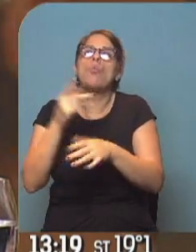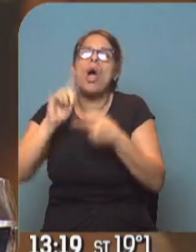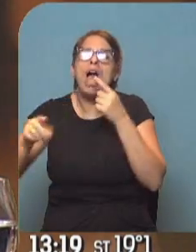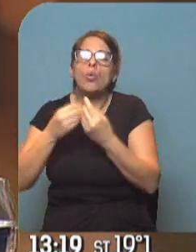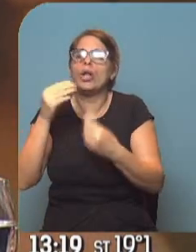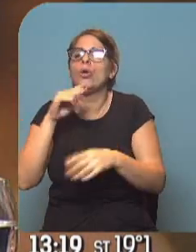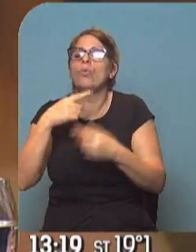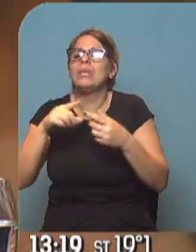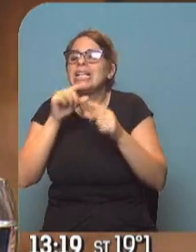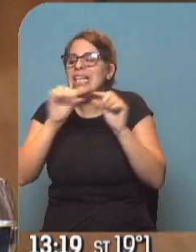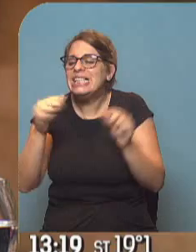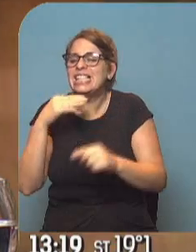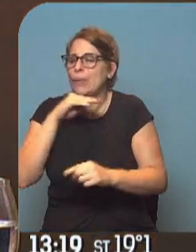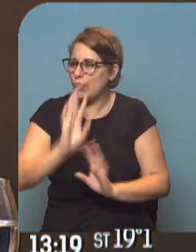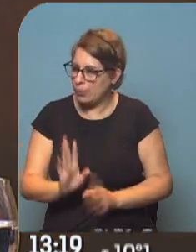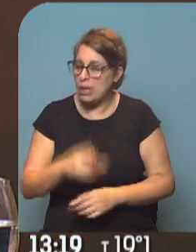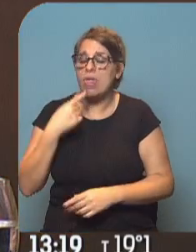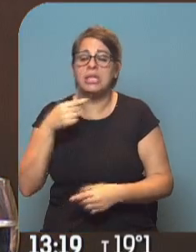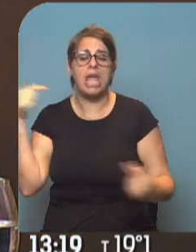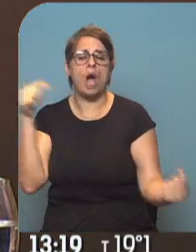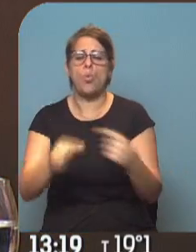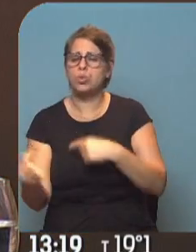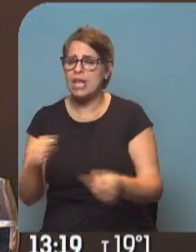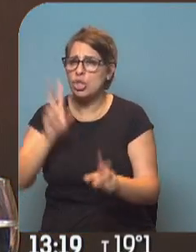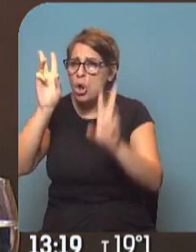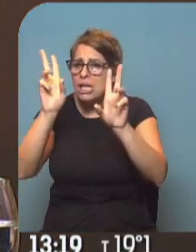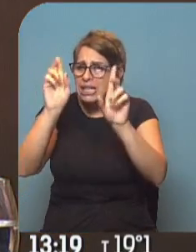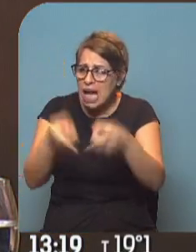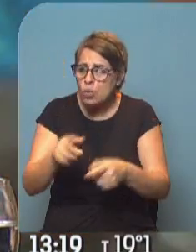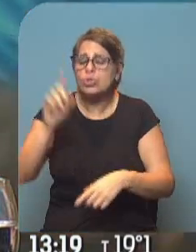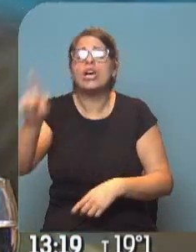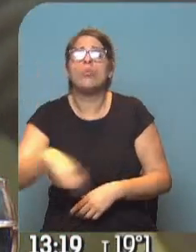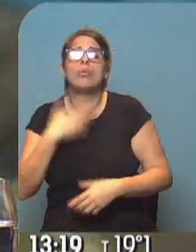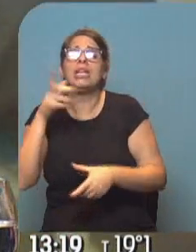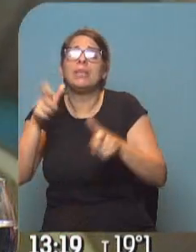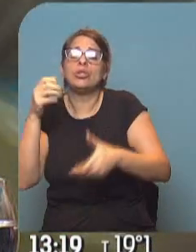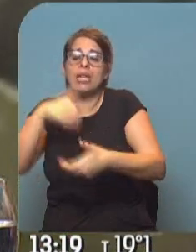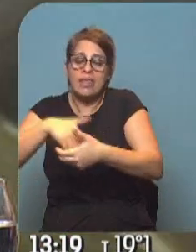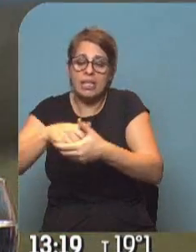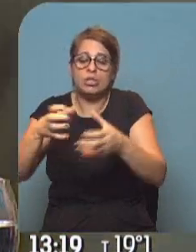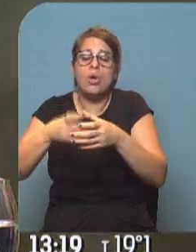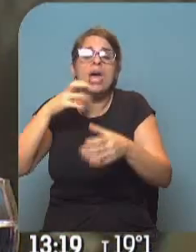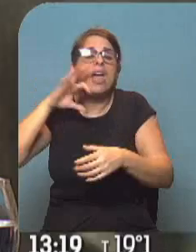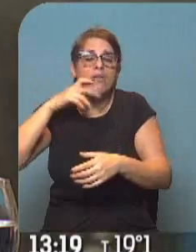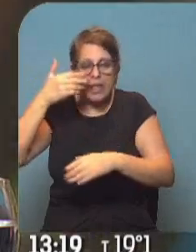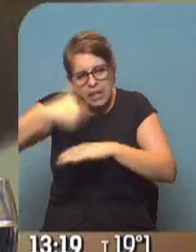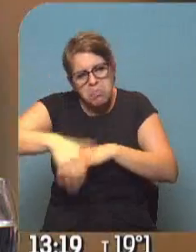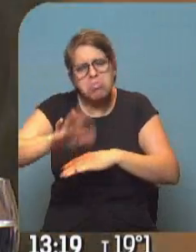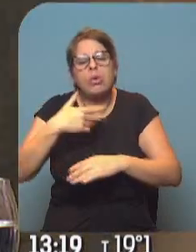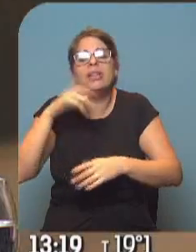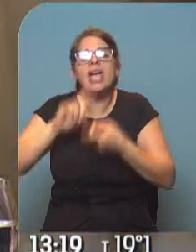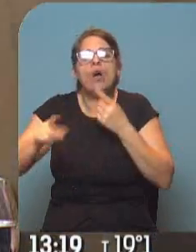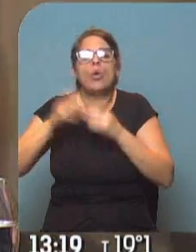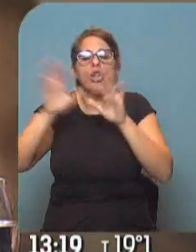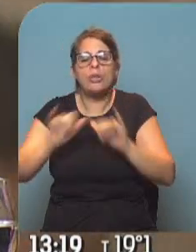en donde hay cuestiones que, acusaciones y causas que tengan que ver con los miembros de la FARC y que sean posteriores al acuerdo